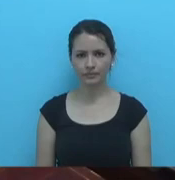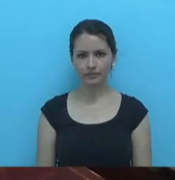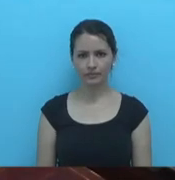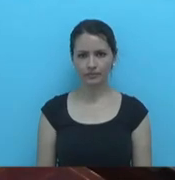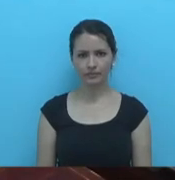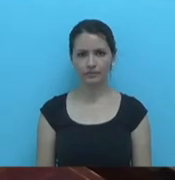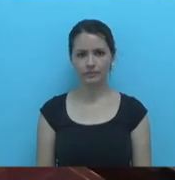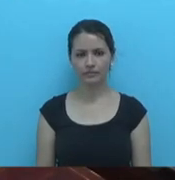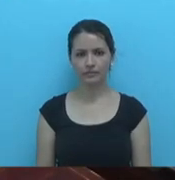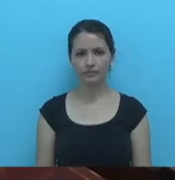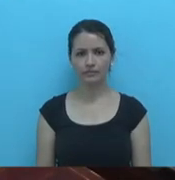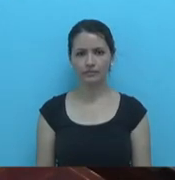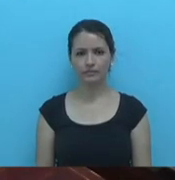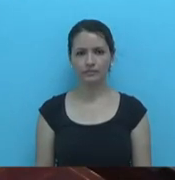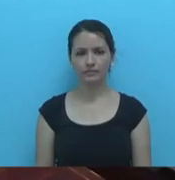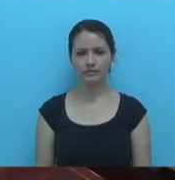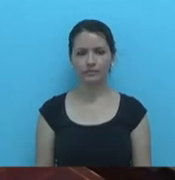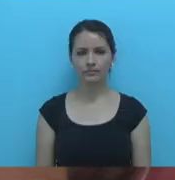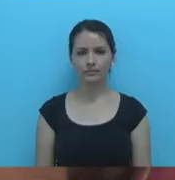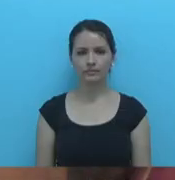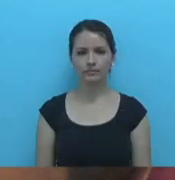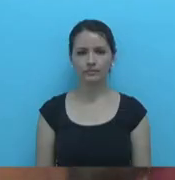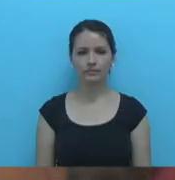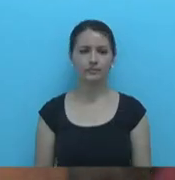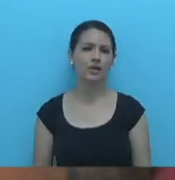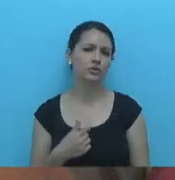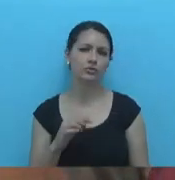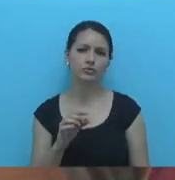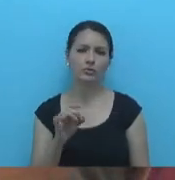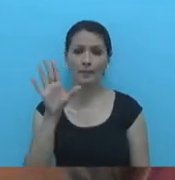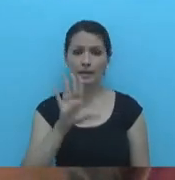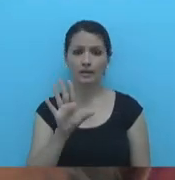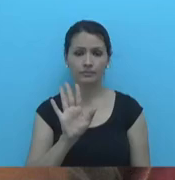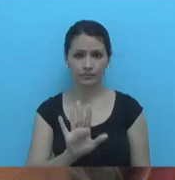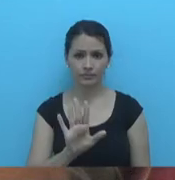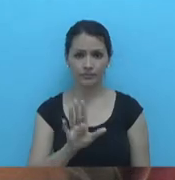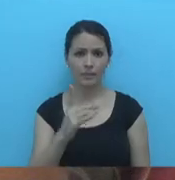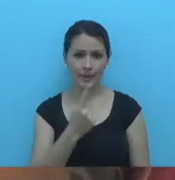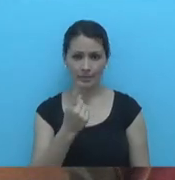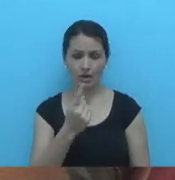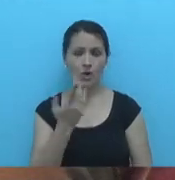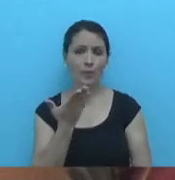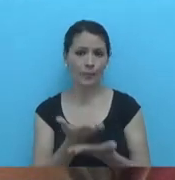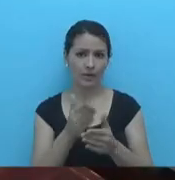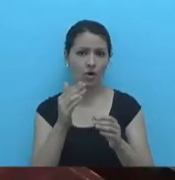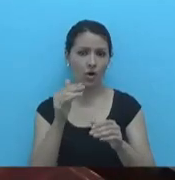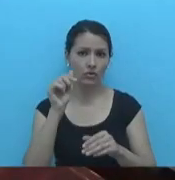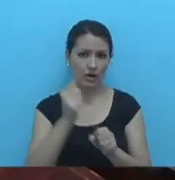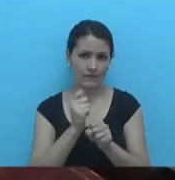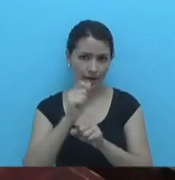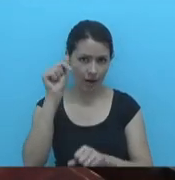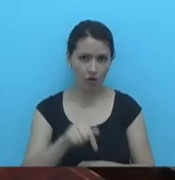reglamento, aprobado. Sí, señor presidente, simplemente no, quiero perdón, hacer... Si, pida el tratamiento sobre tablas. Pido el tratamiento sobre tablas, entonces. A